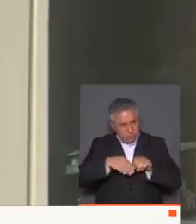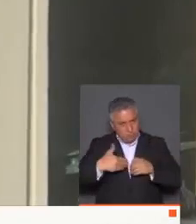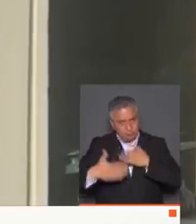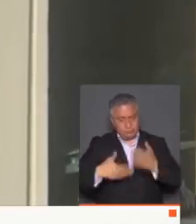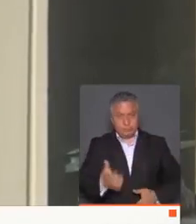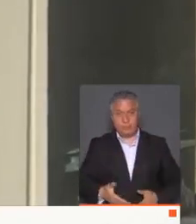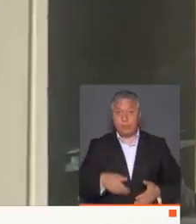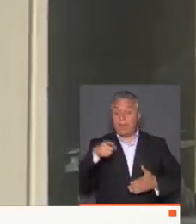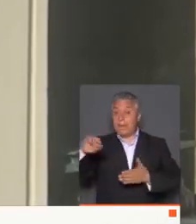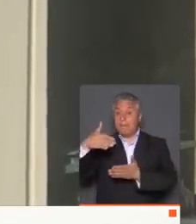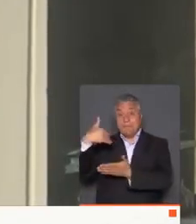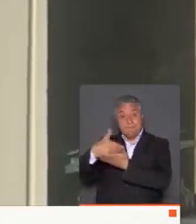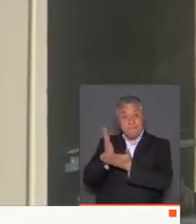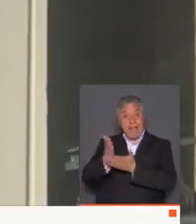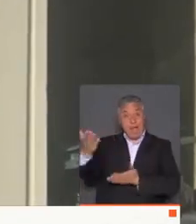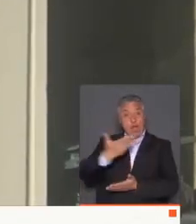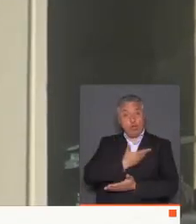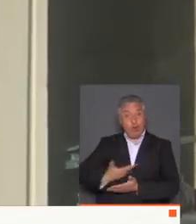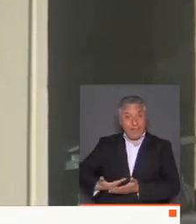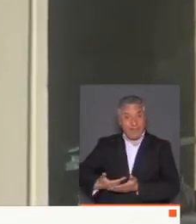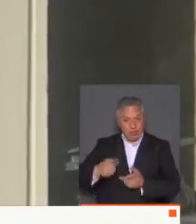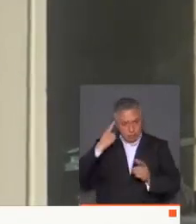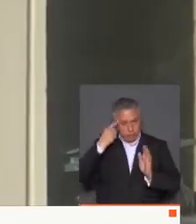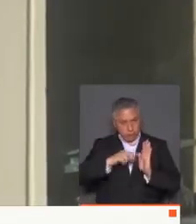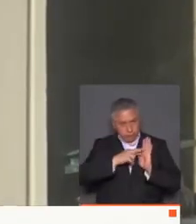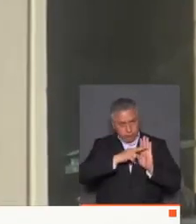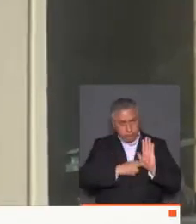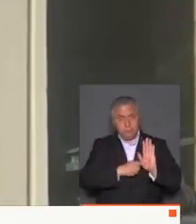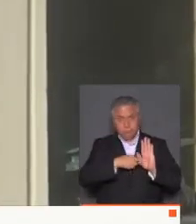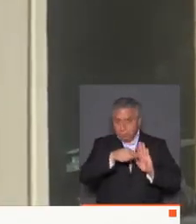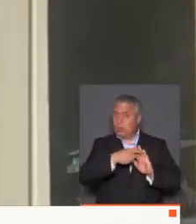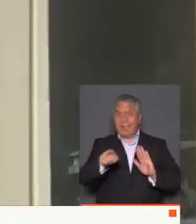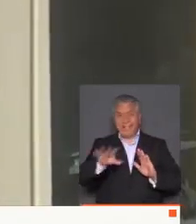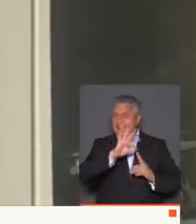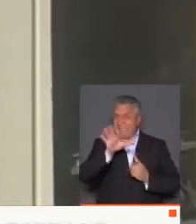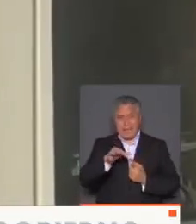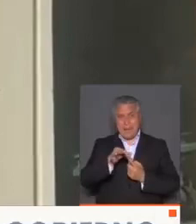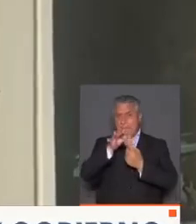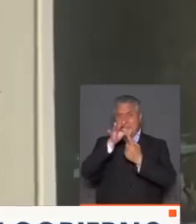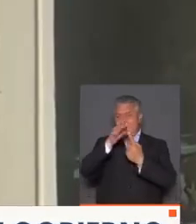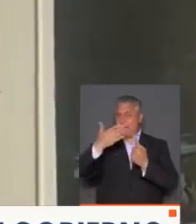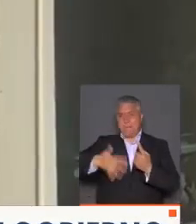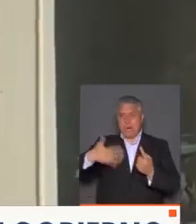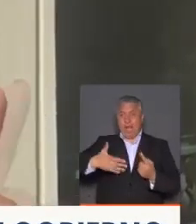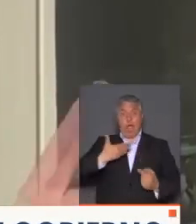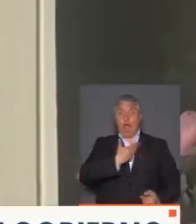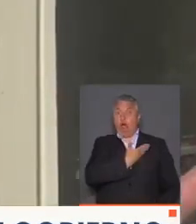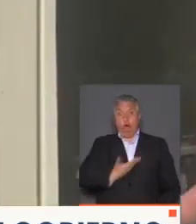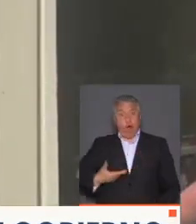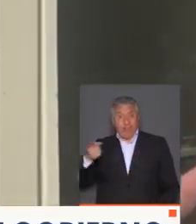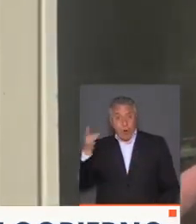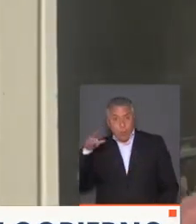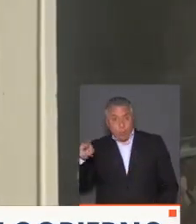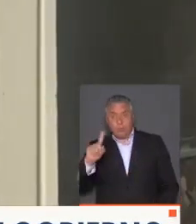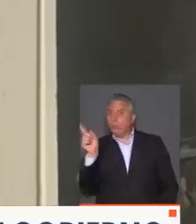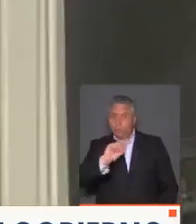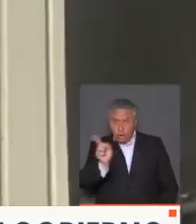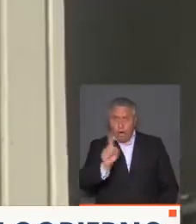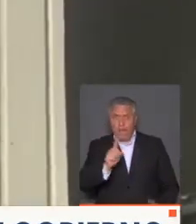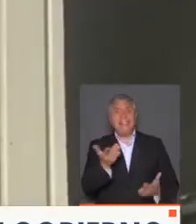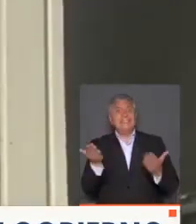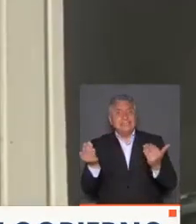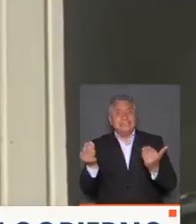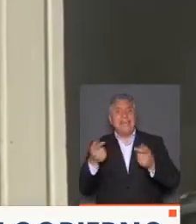el programa que está levantando contempla reformas que son no solo para el gobierno sino también para las necesidades sociales